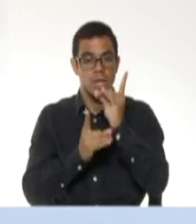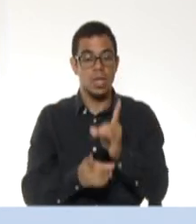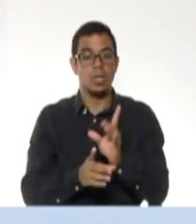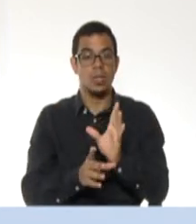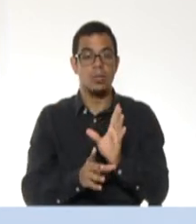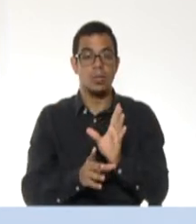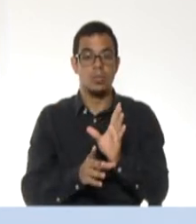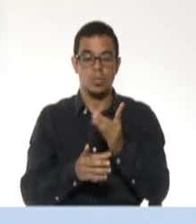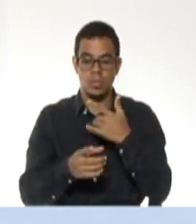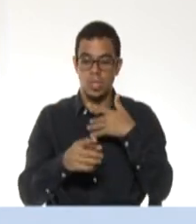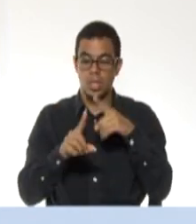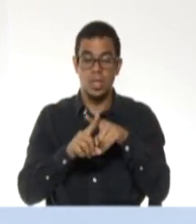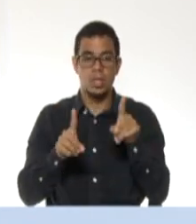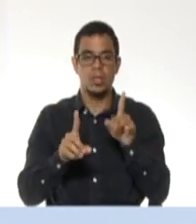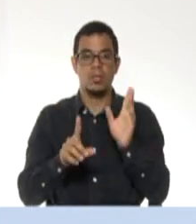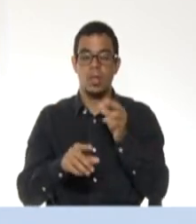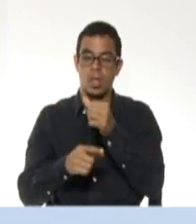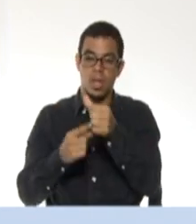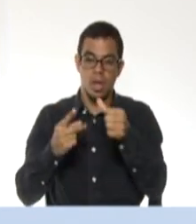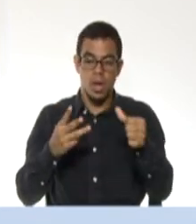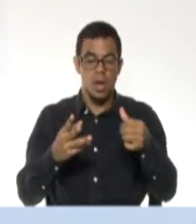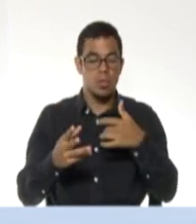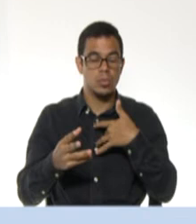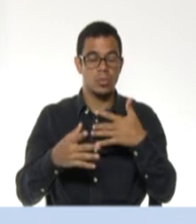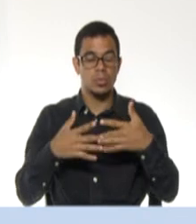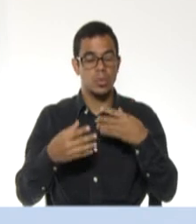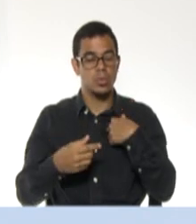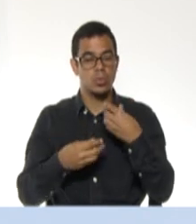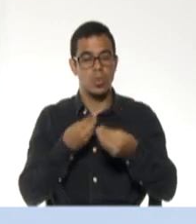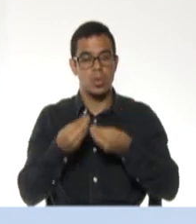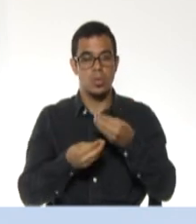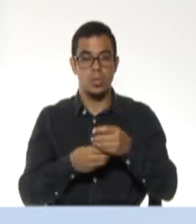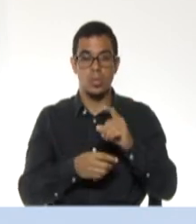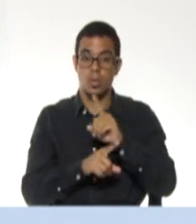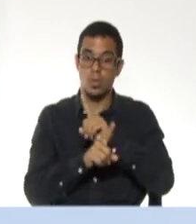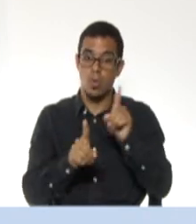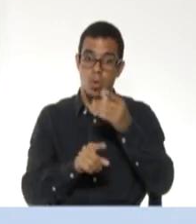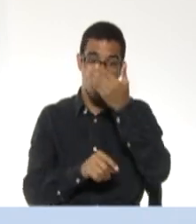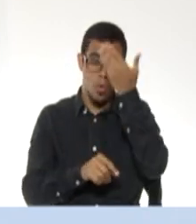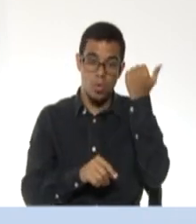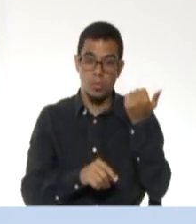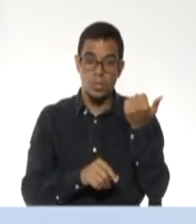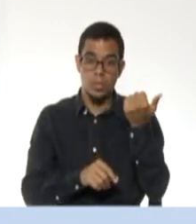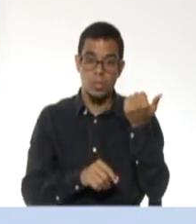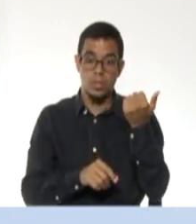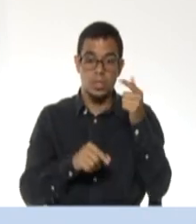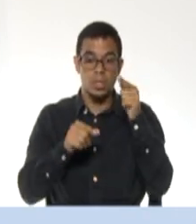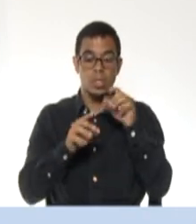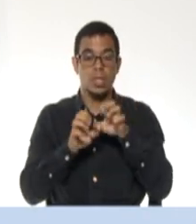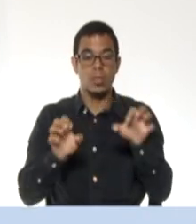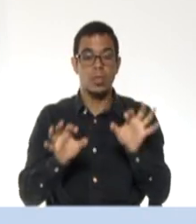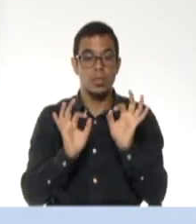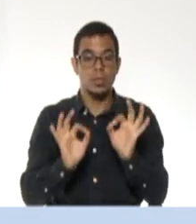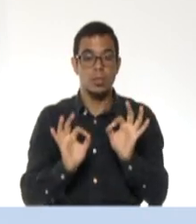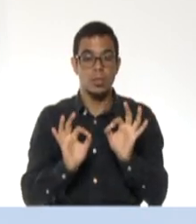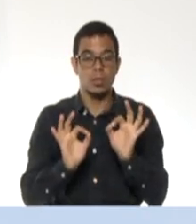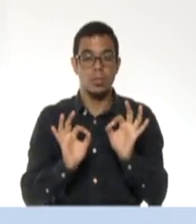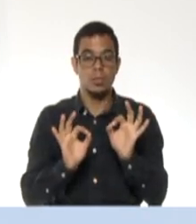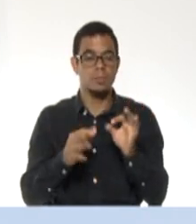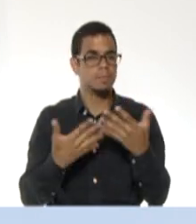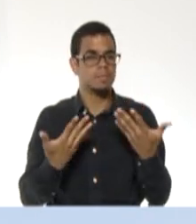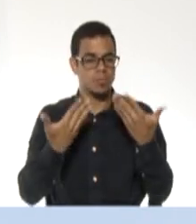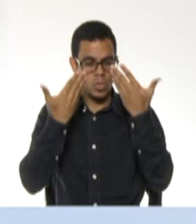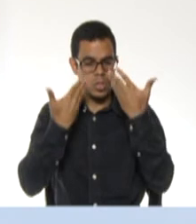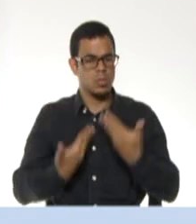hacer esa diferencia en cada uno de nuestros hogares. No olvidemos que en la modalidad de educación especial, la frase que